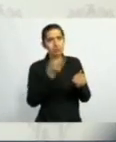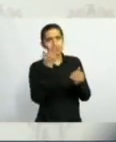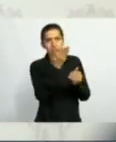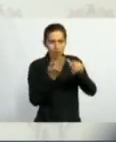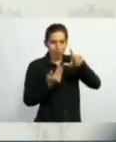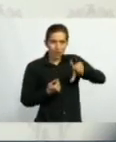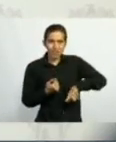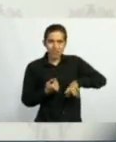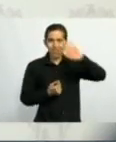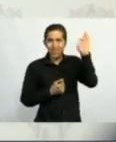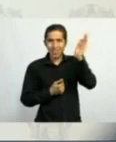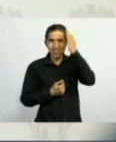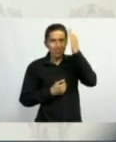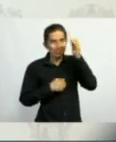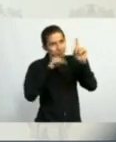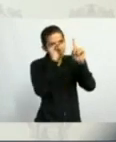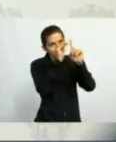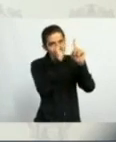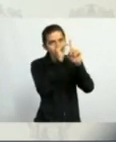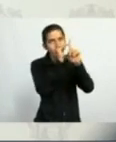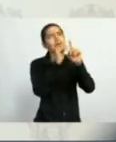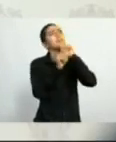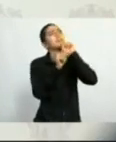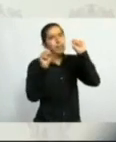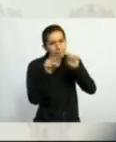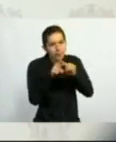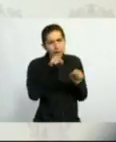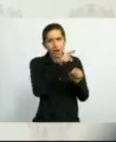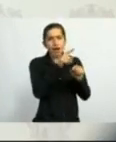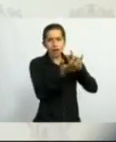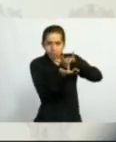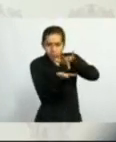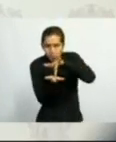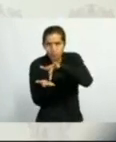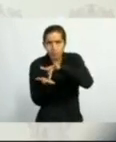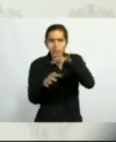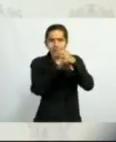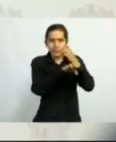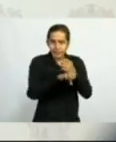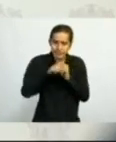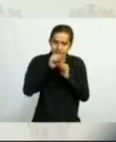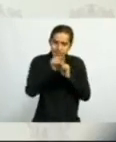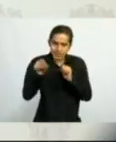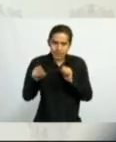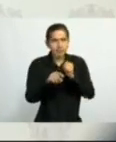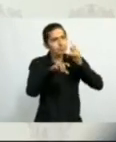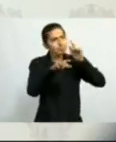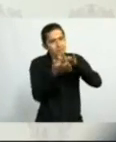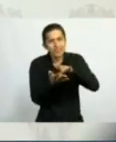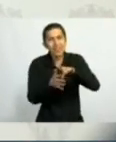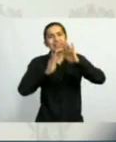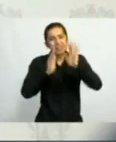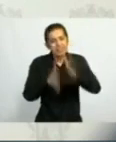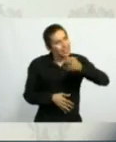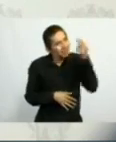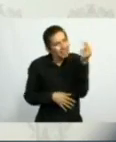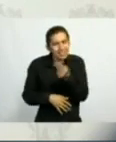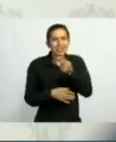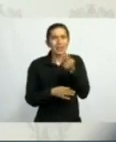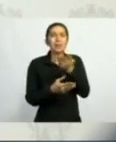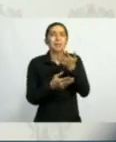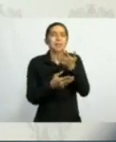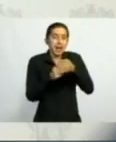federal que haga lo propio y apoya a los estados. Necesitamos que lleguen ya los insumos,